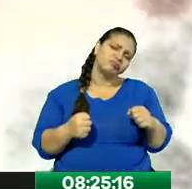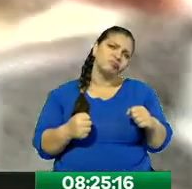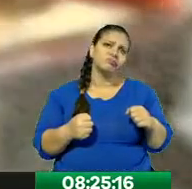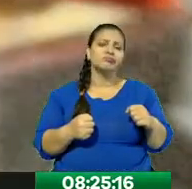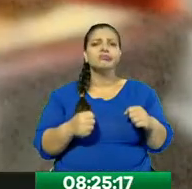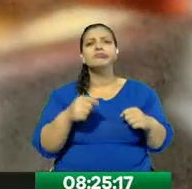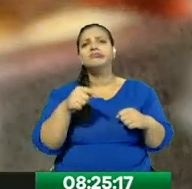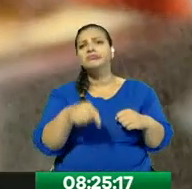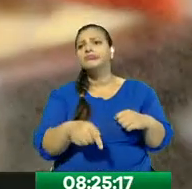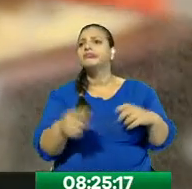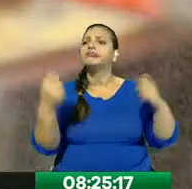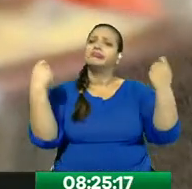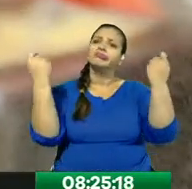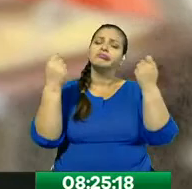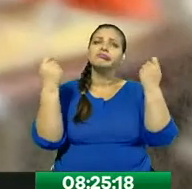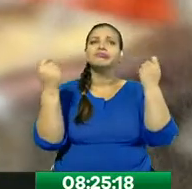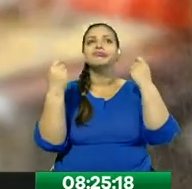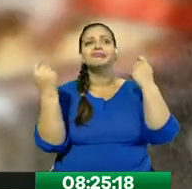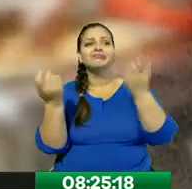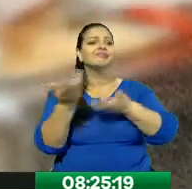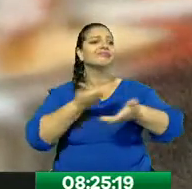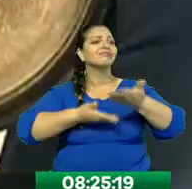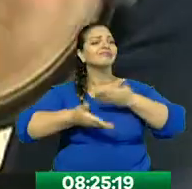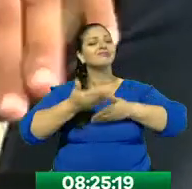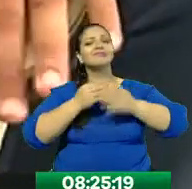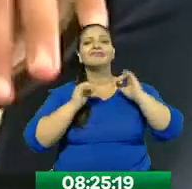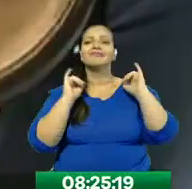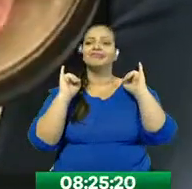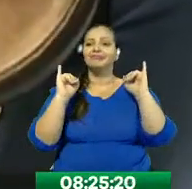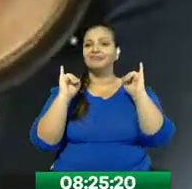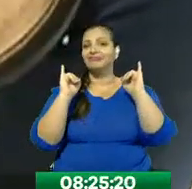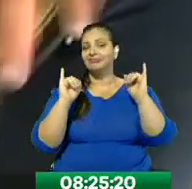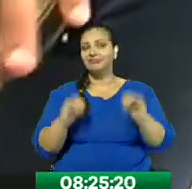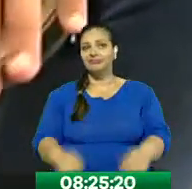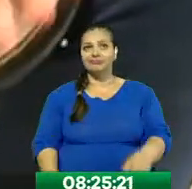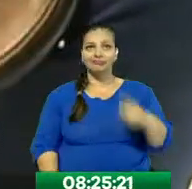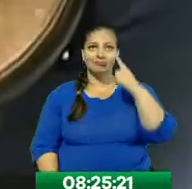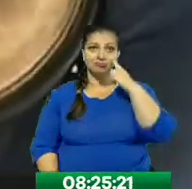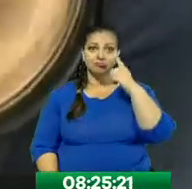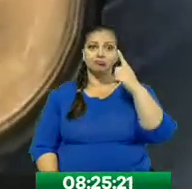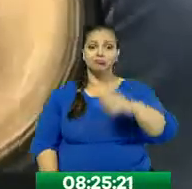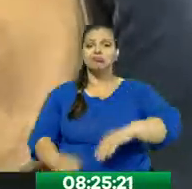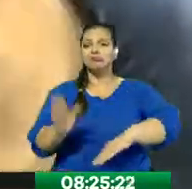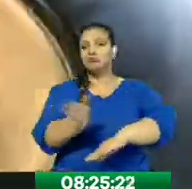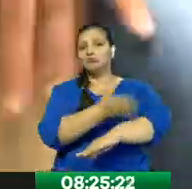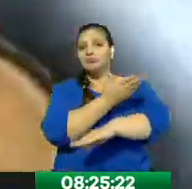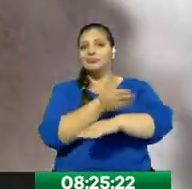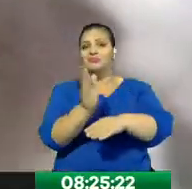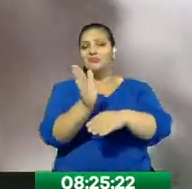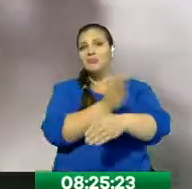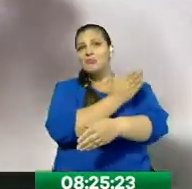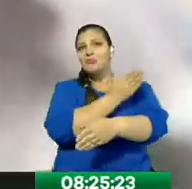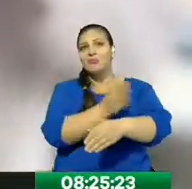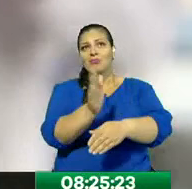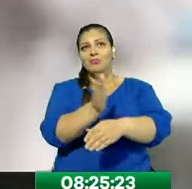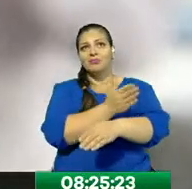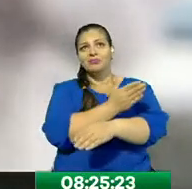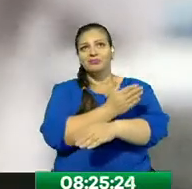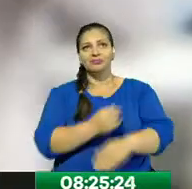Un almuerzo especial, además de la agrupación musical del lugar, le daban un toque más de unión al